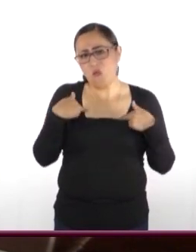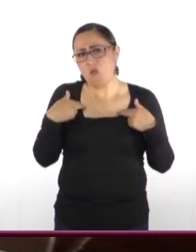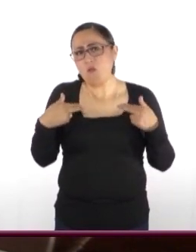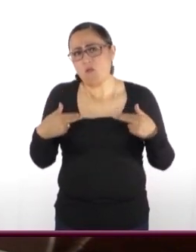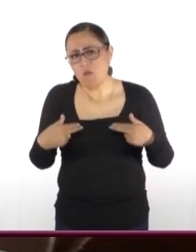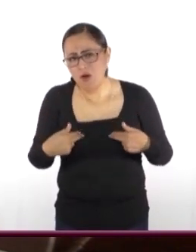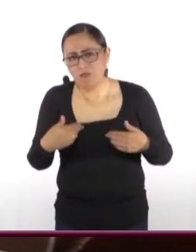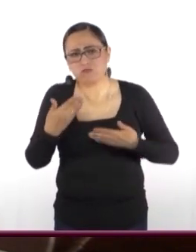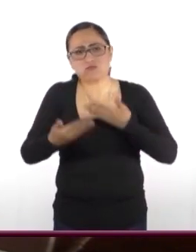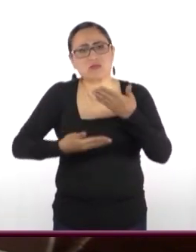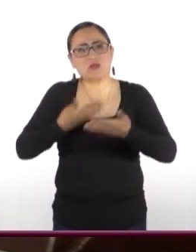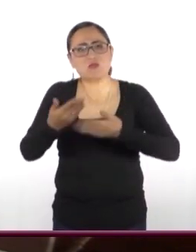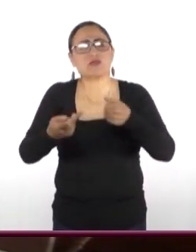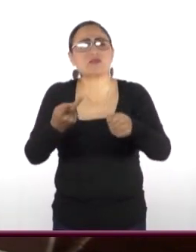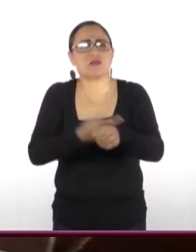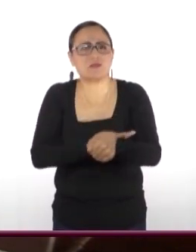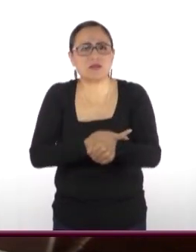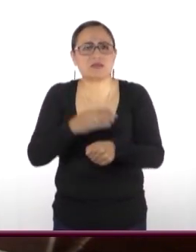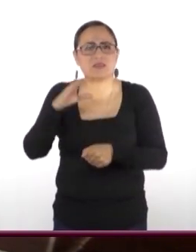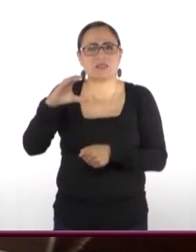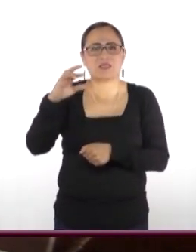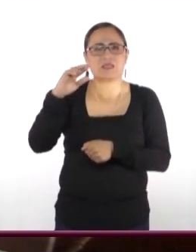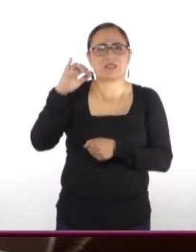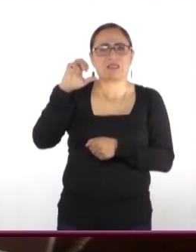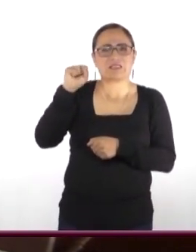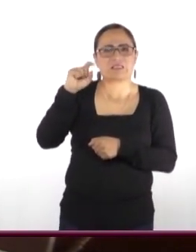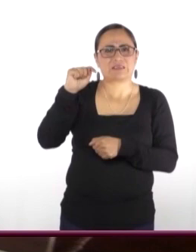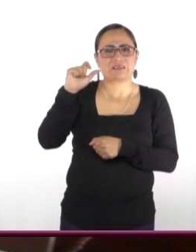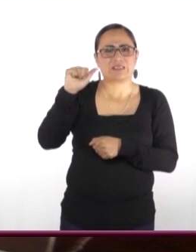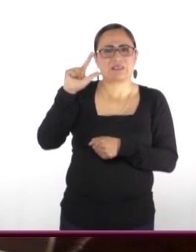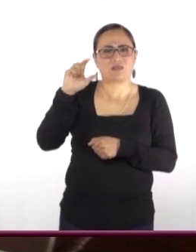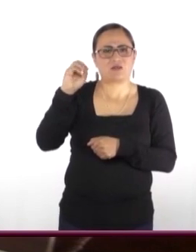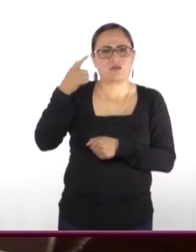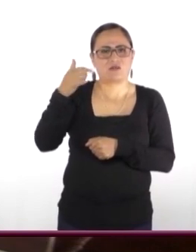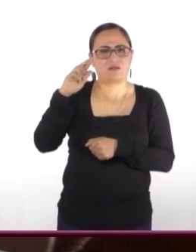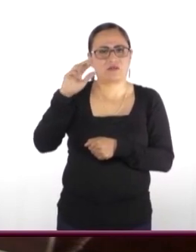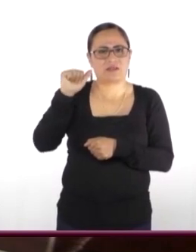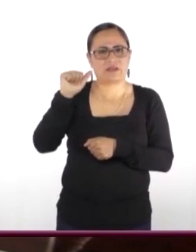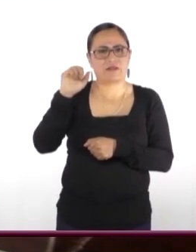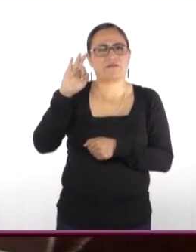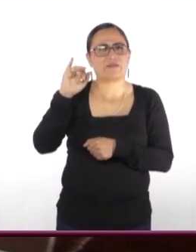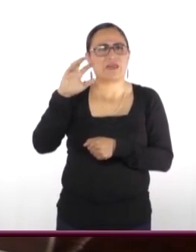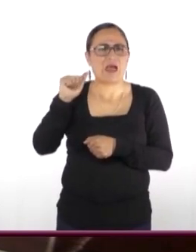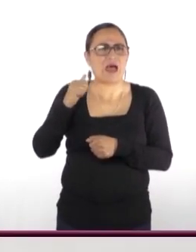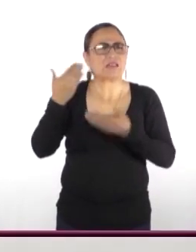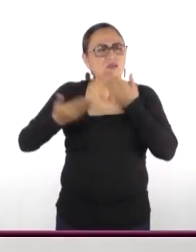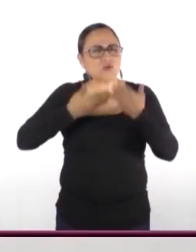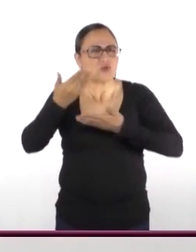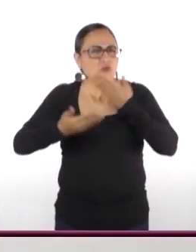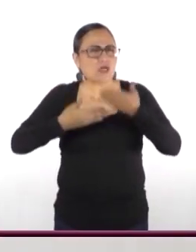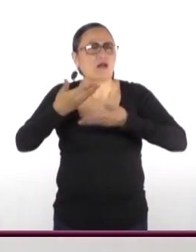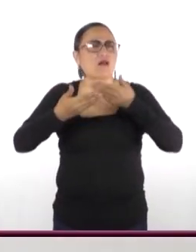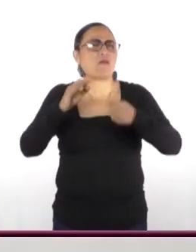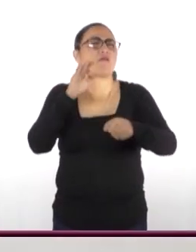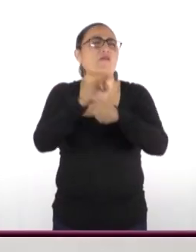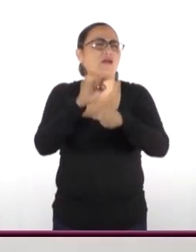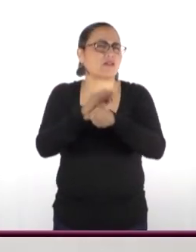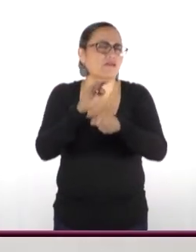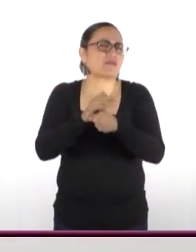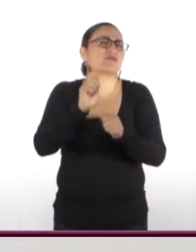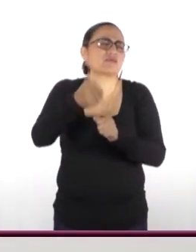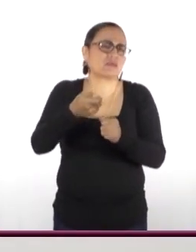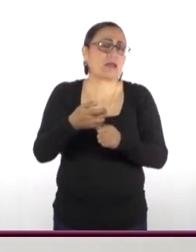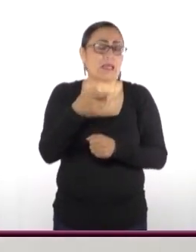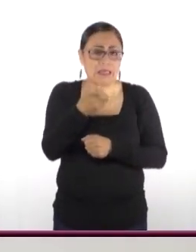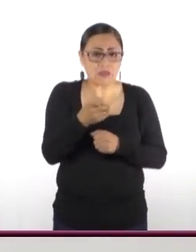muchas repercusiones en la humanidad, ¿no? O sea, ¿qué importancia tiene el estudio de la cristalografía en el mundo? Mucho la cristalografía se